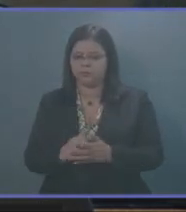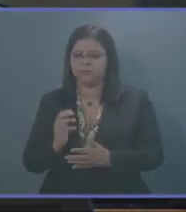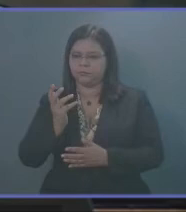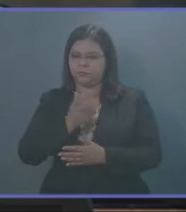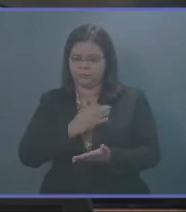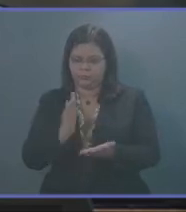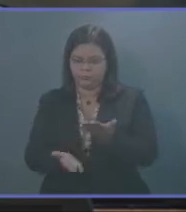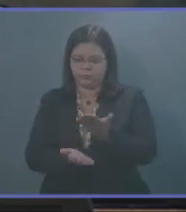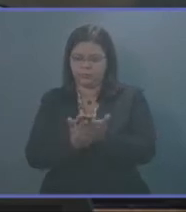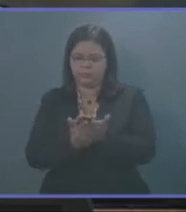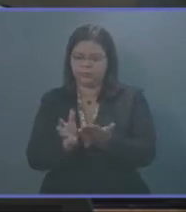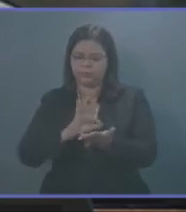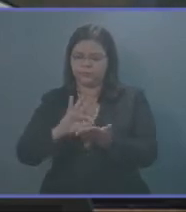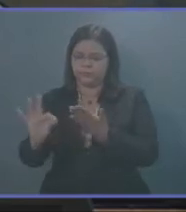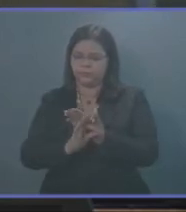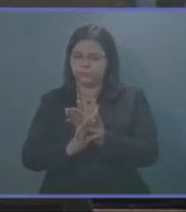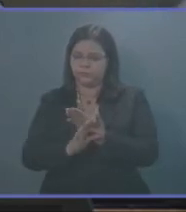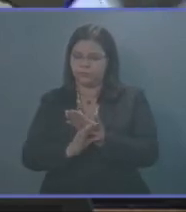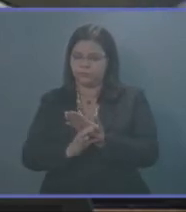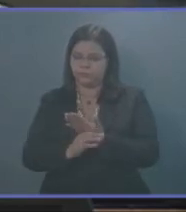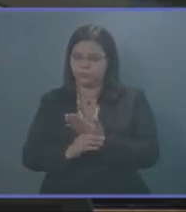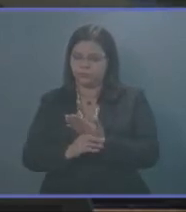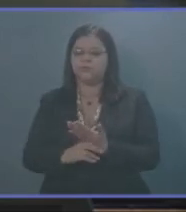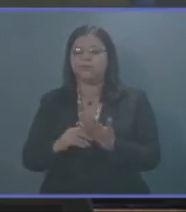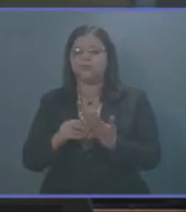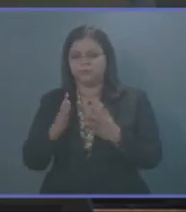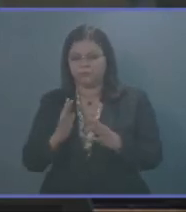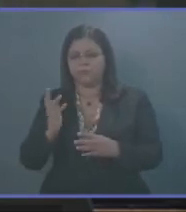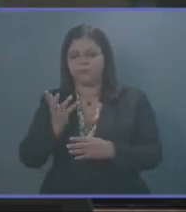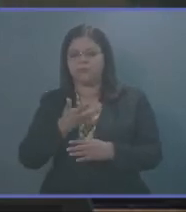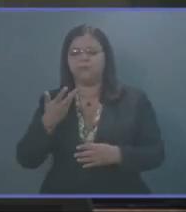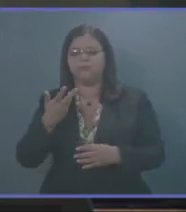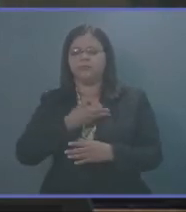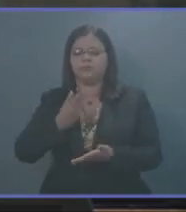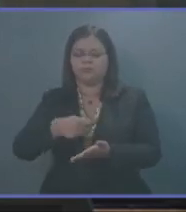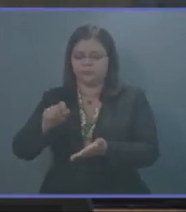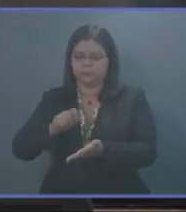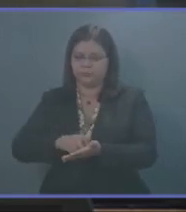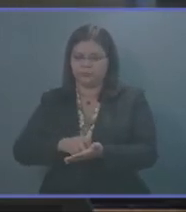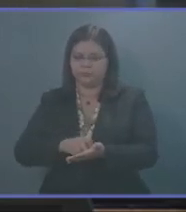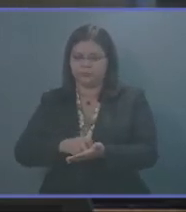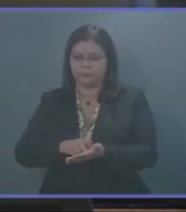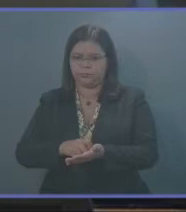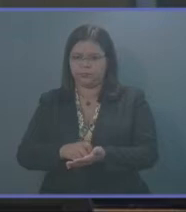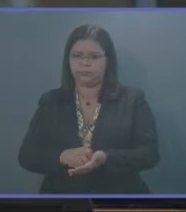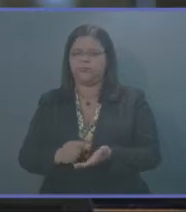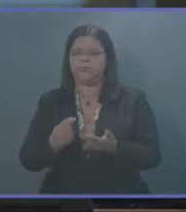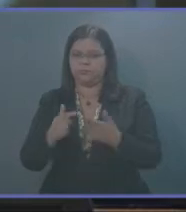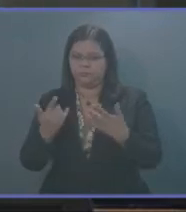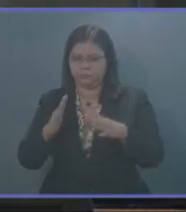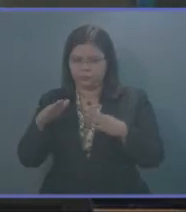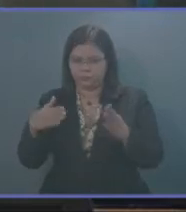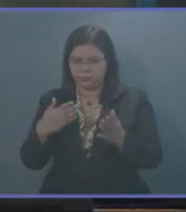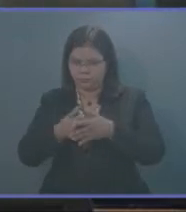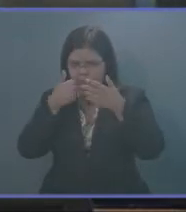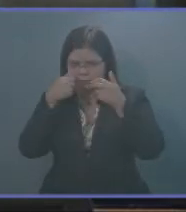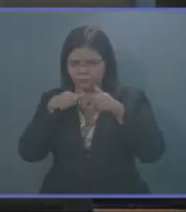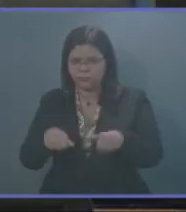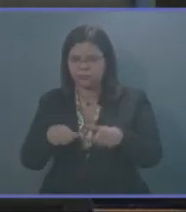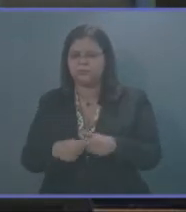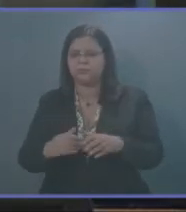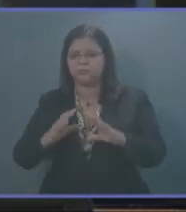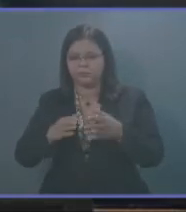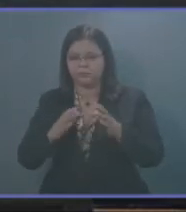Anexando proyecto de decreto Dios Unió Libertad y tiene la firma de la mayoría de los miembros de